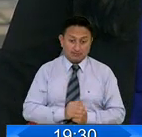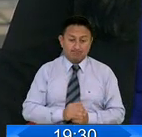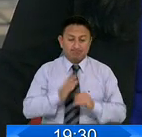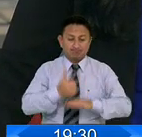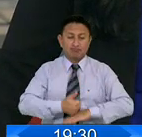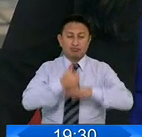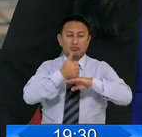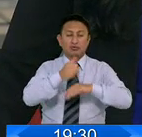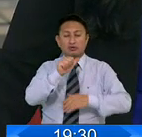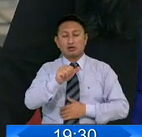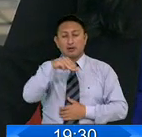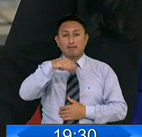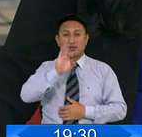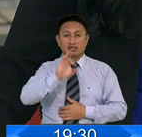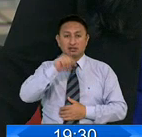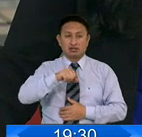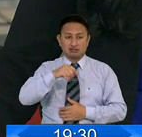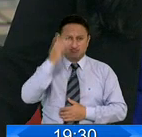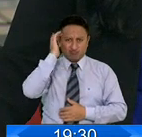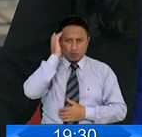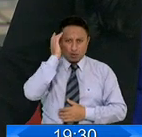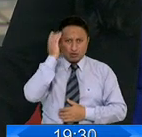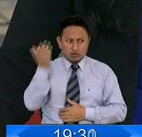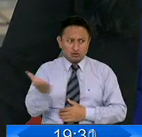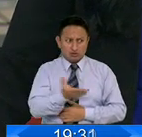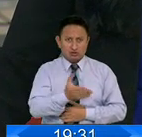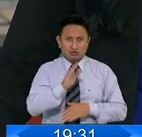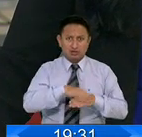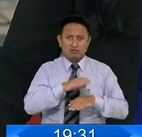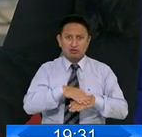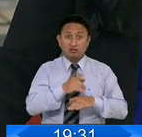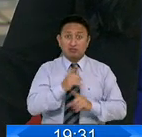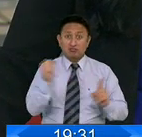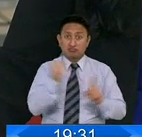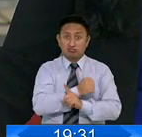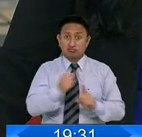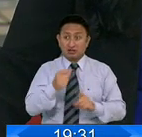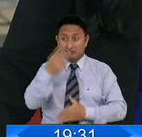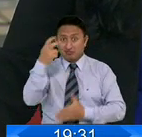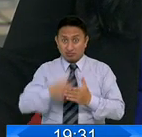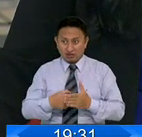de la AMT se muestran preocupados por la levedad de las sanciones.